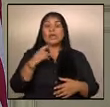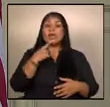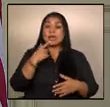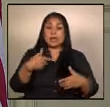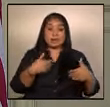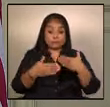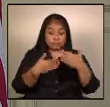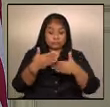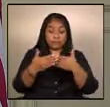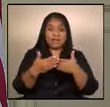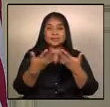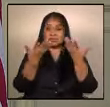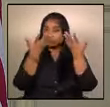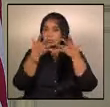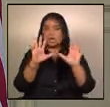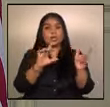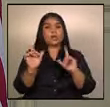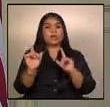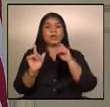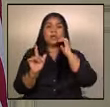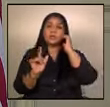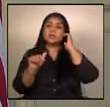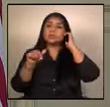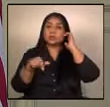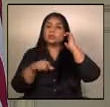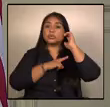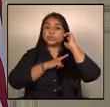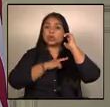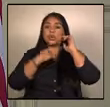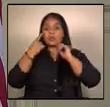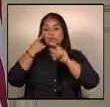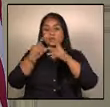está trazado. Solo debemos caminar en él